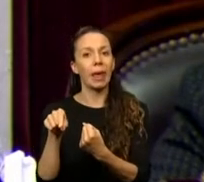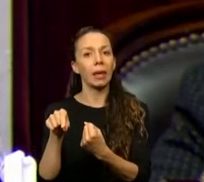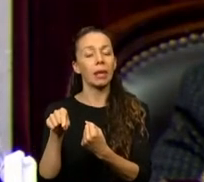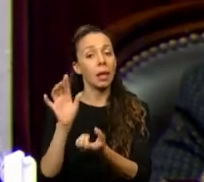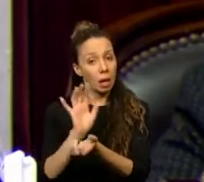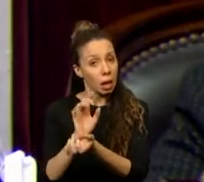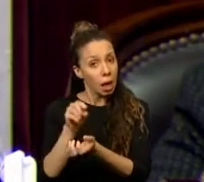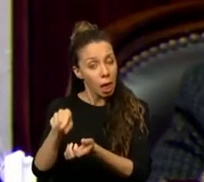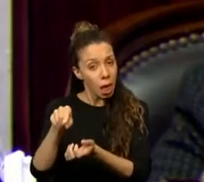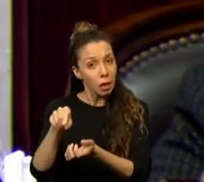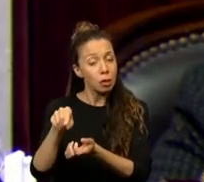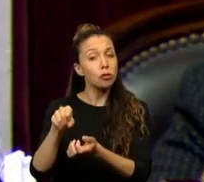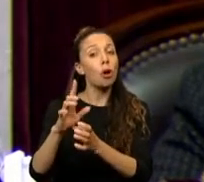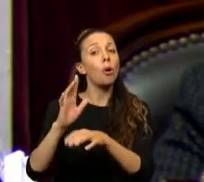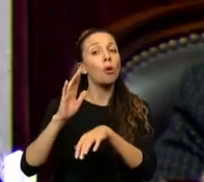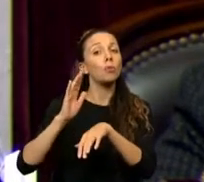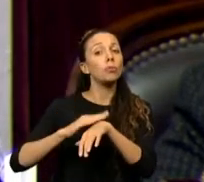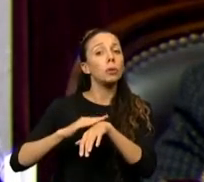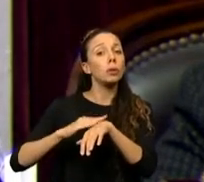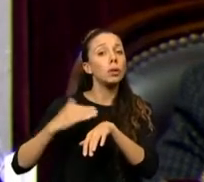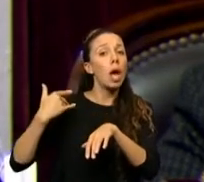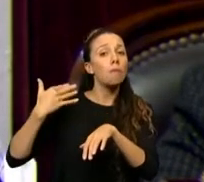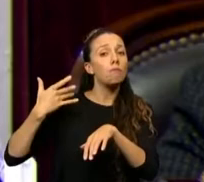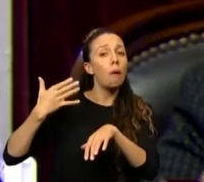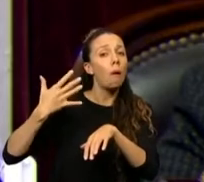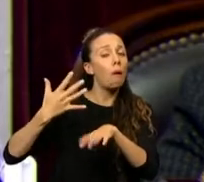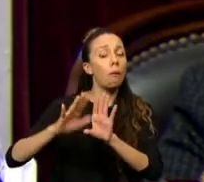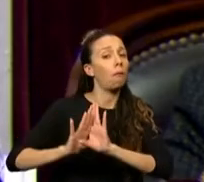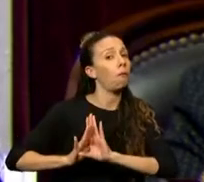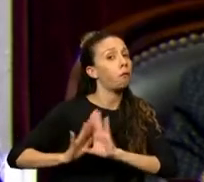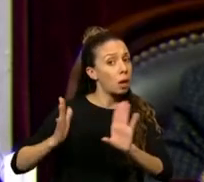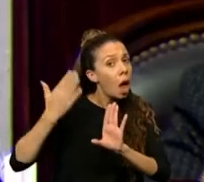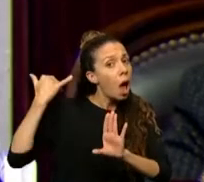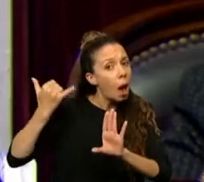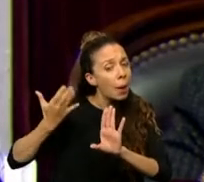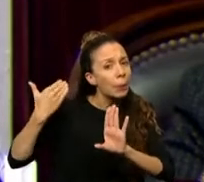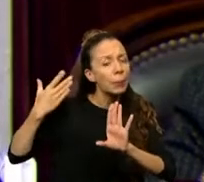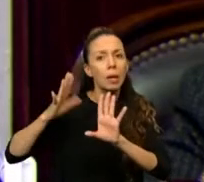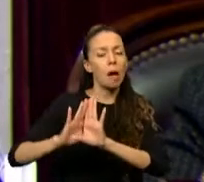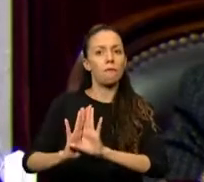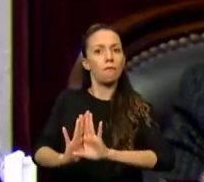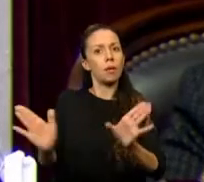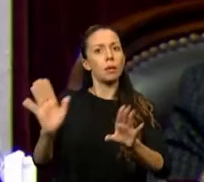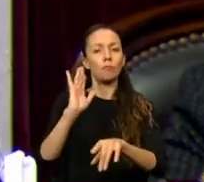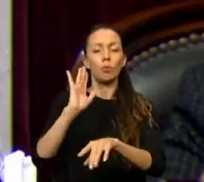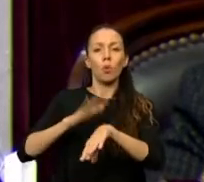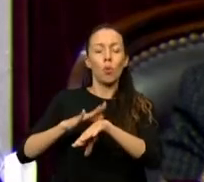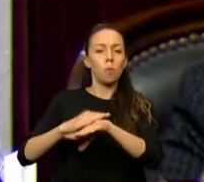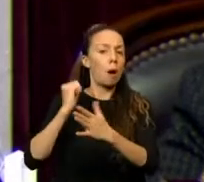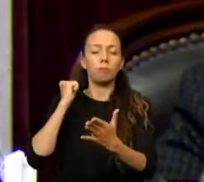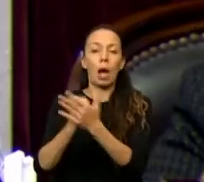es un cultivo que se fue perdiendo porque se estigmatizó en función de meter todo en la misma bolsa, todos los